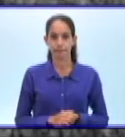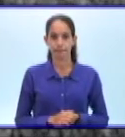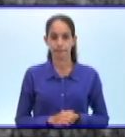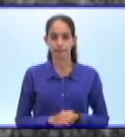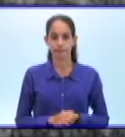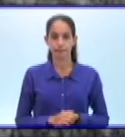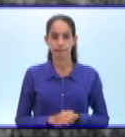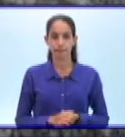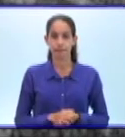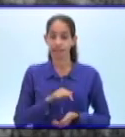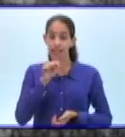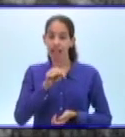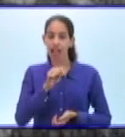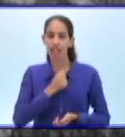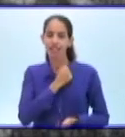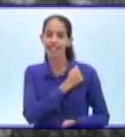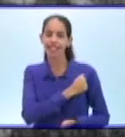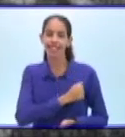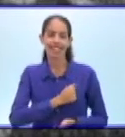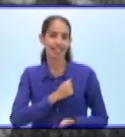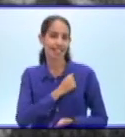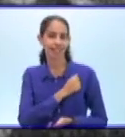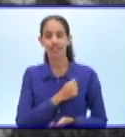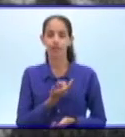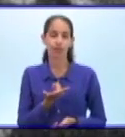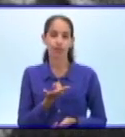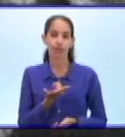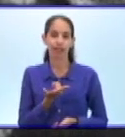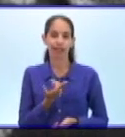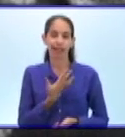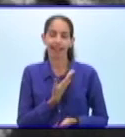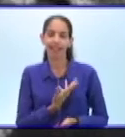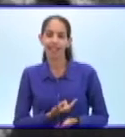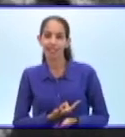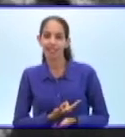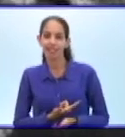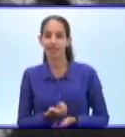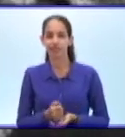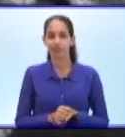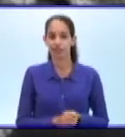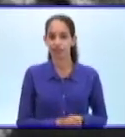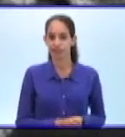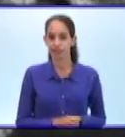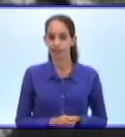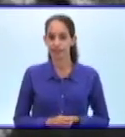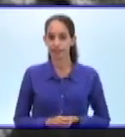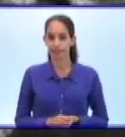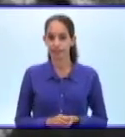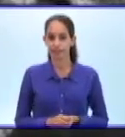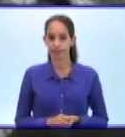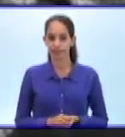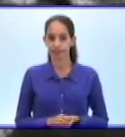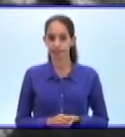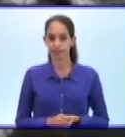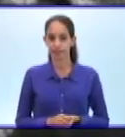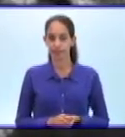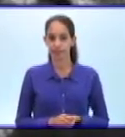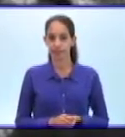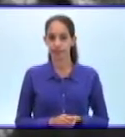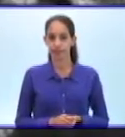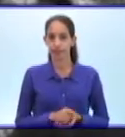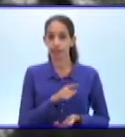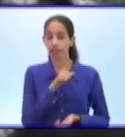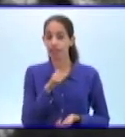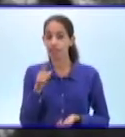Y en este amor las lánguidas blancuras de un lirio de San Juan